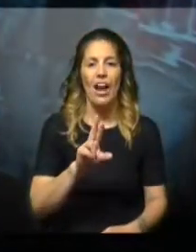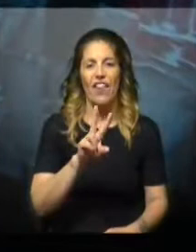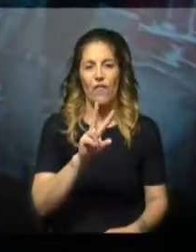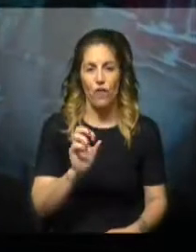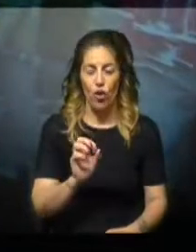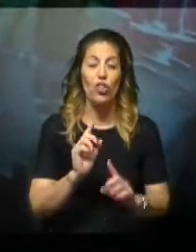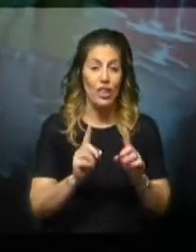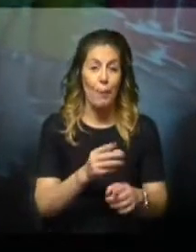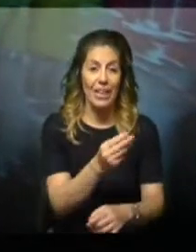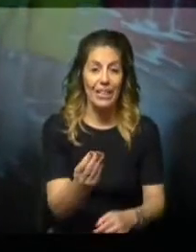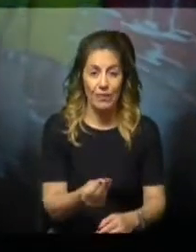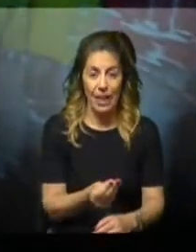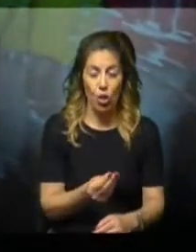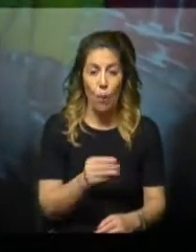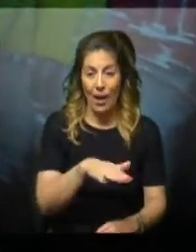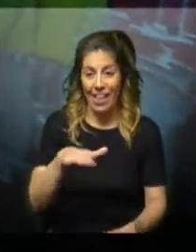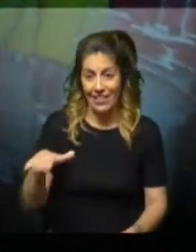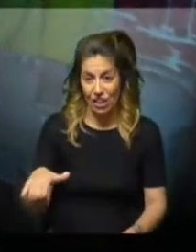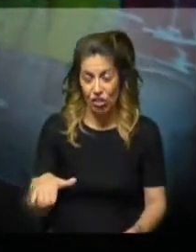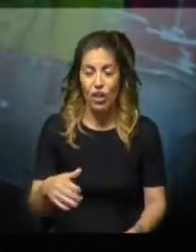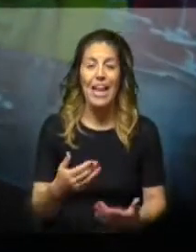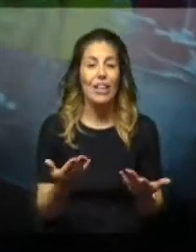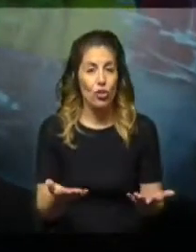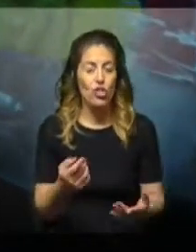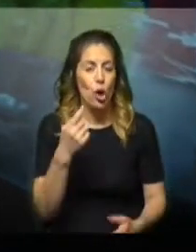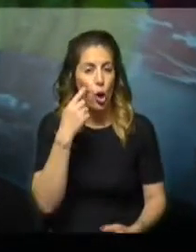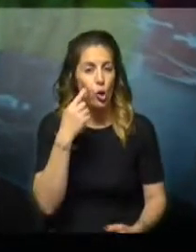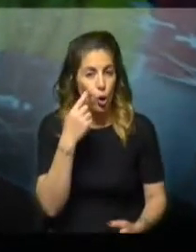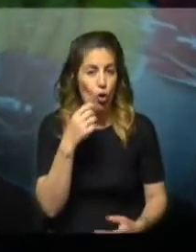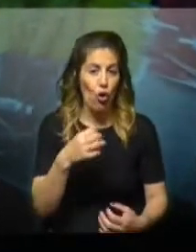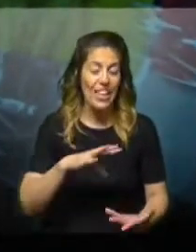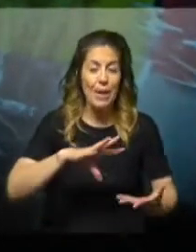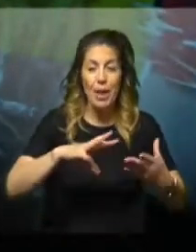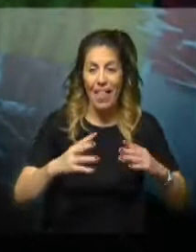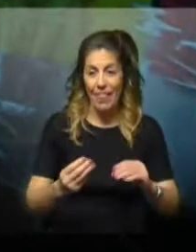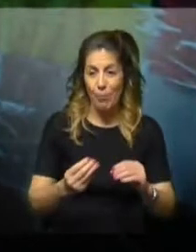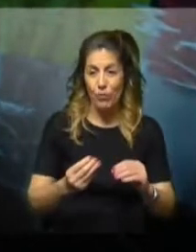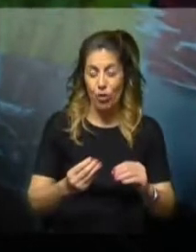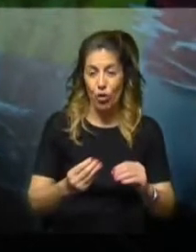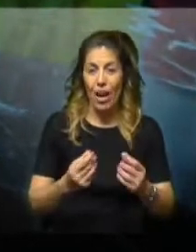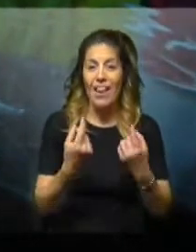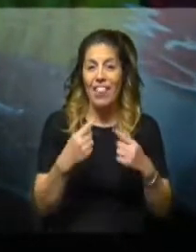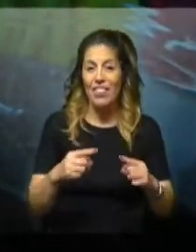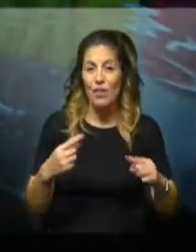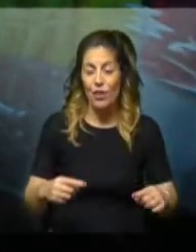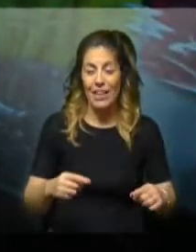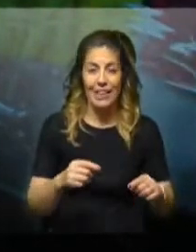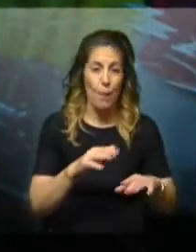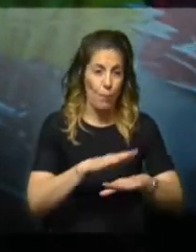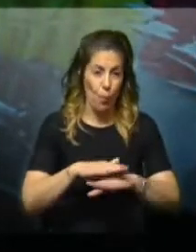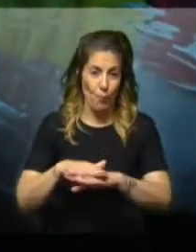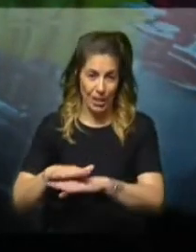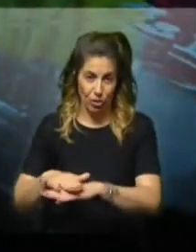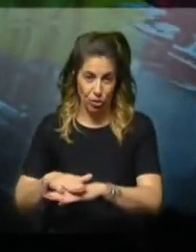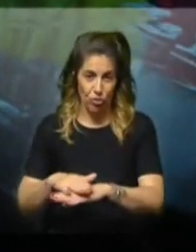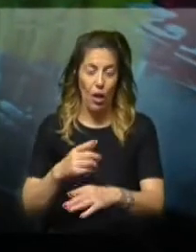la ilustración infantil por lo tanto conozco me adapto bastante a las diferentes instancias pero